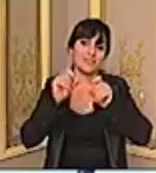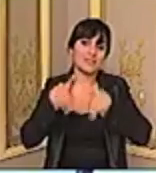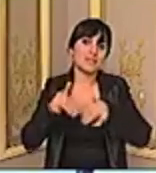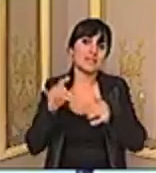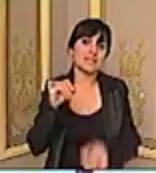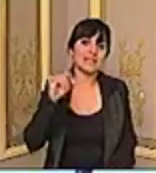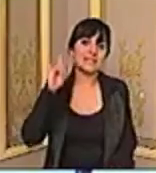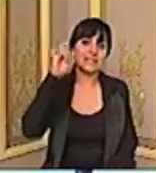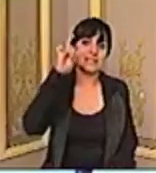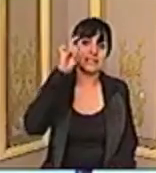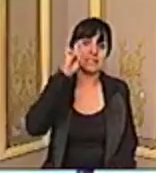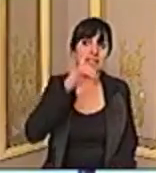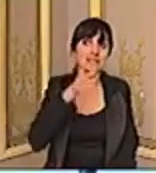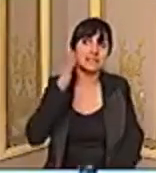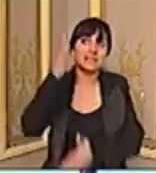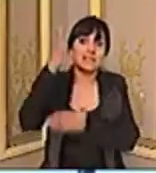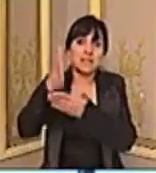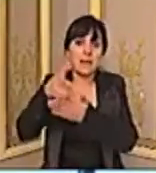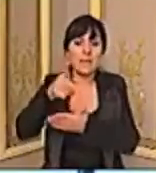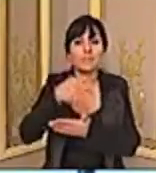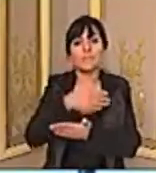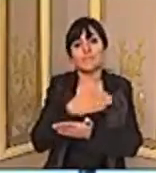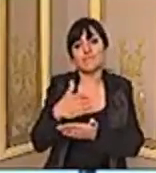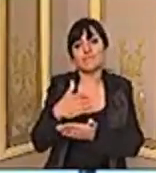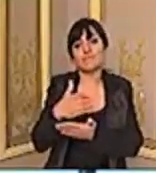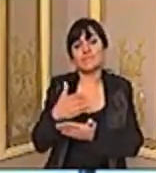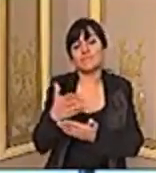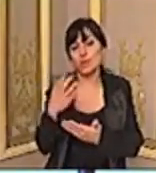complicadas de llegar pero bueno el compromiso está